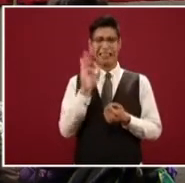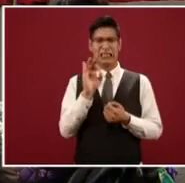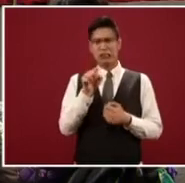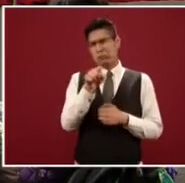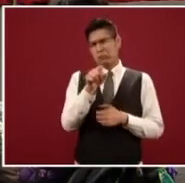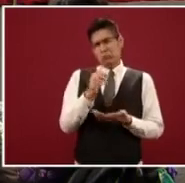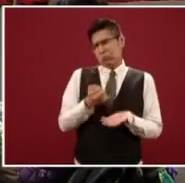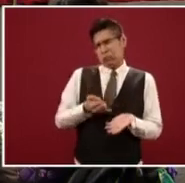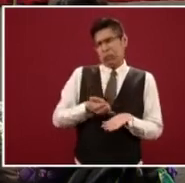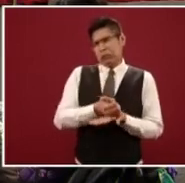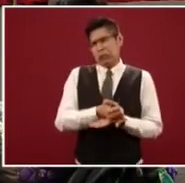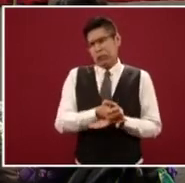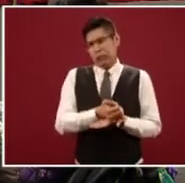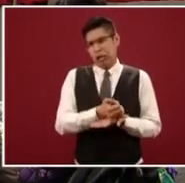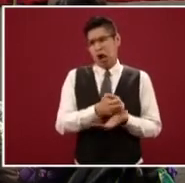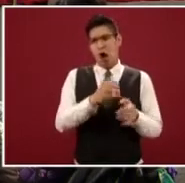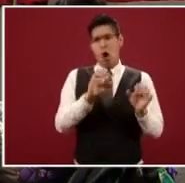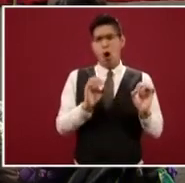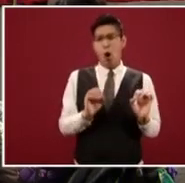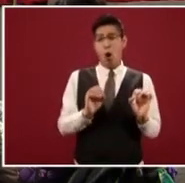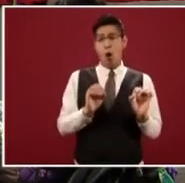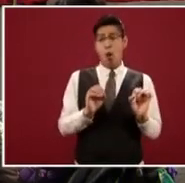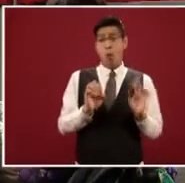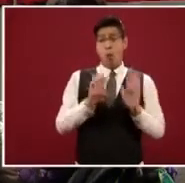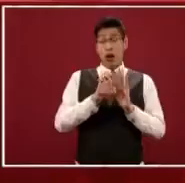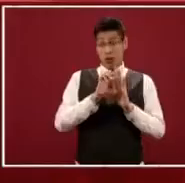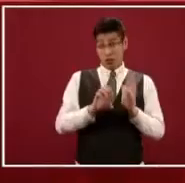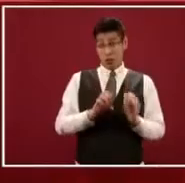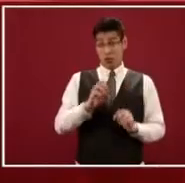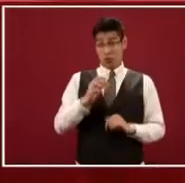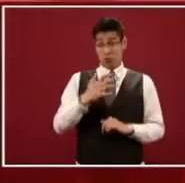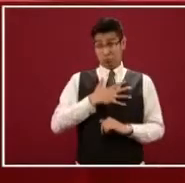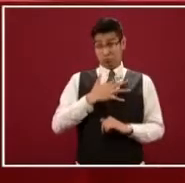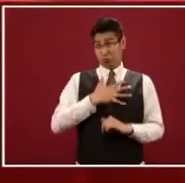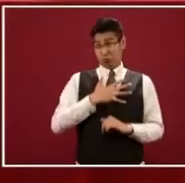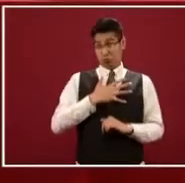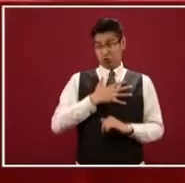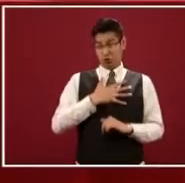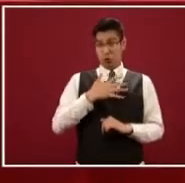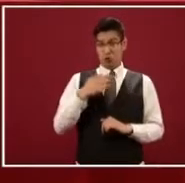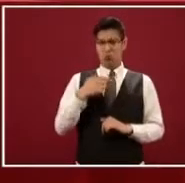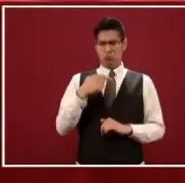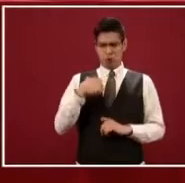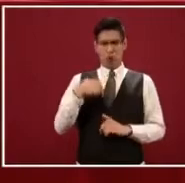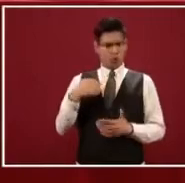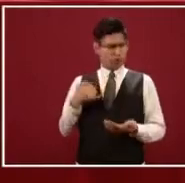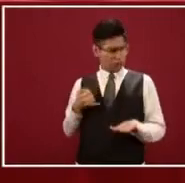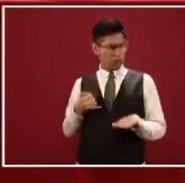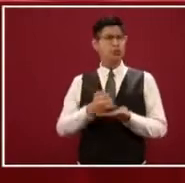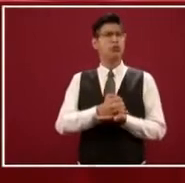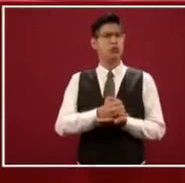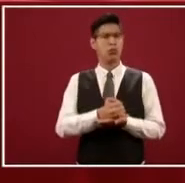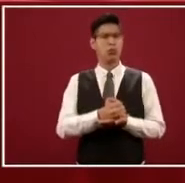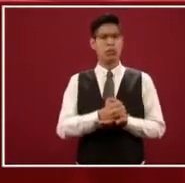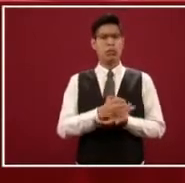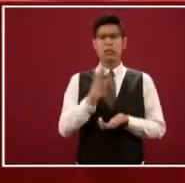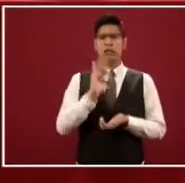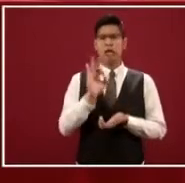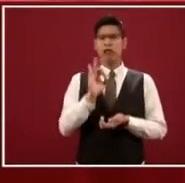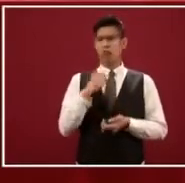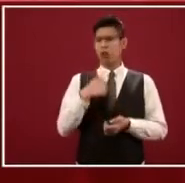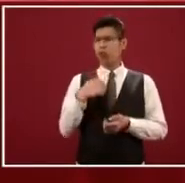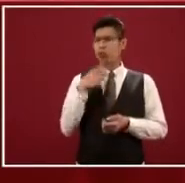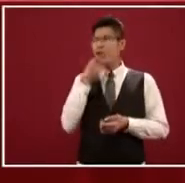y del comportamiento de nosotros, nosotras como individuos. Cada quien puede marcar su